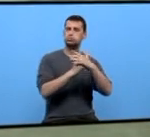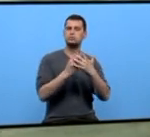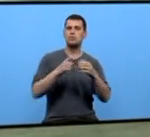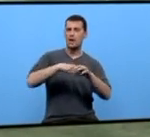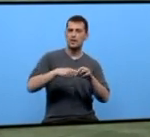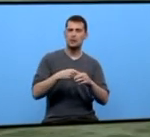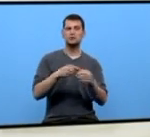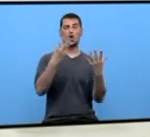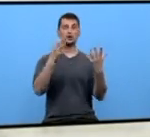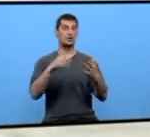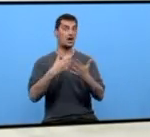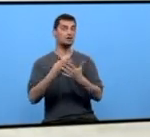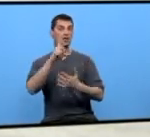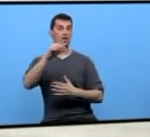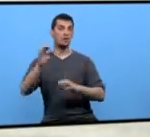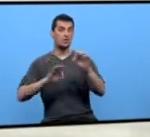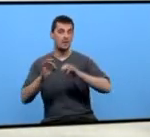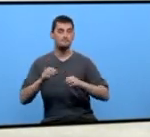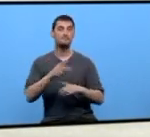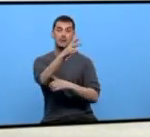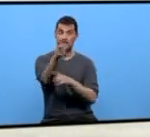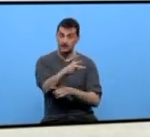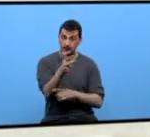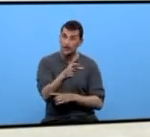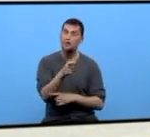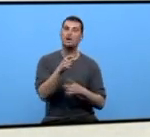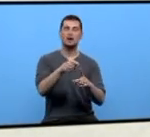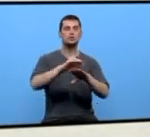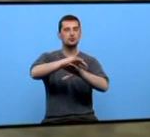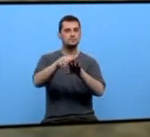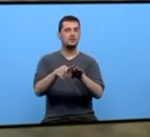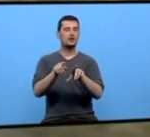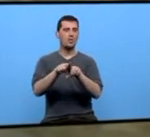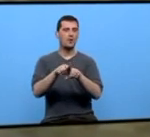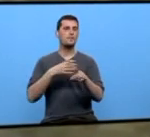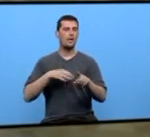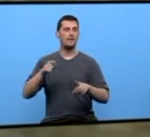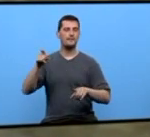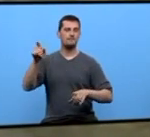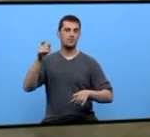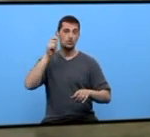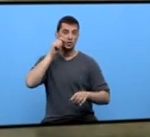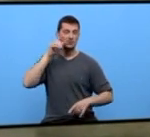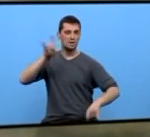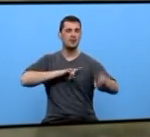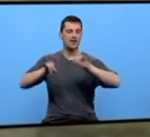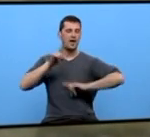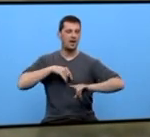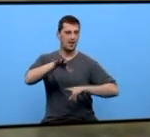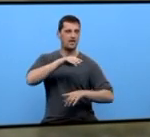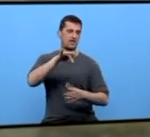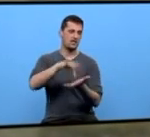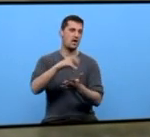80% e o 100%, e a ampla proxección mediática que ten o evento coloca a Mariña no punto de mira dun gran número de turistas potenciais.